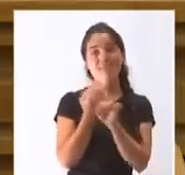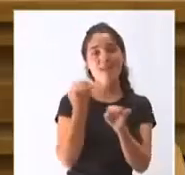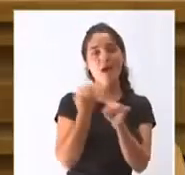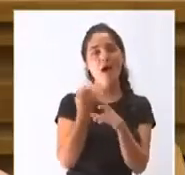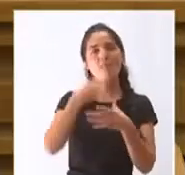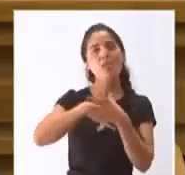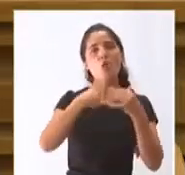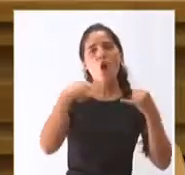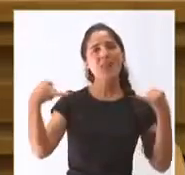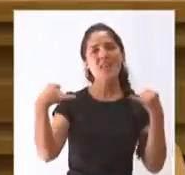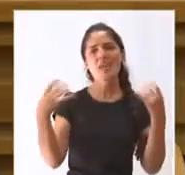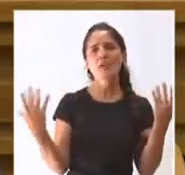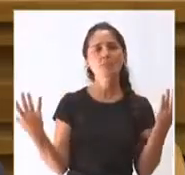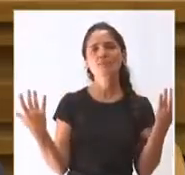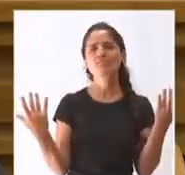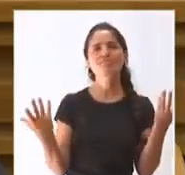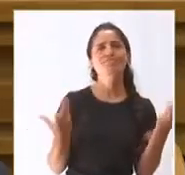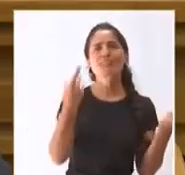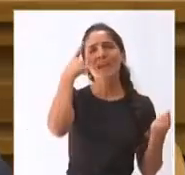creo que es el